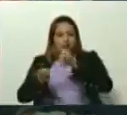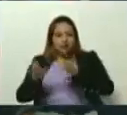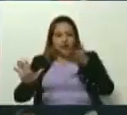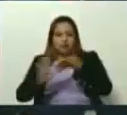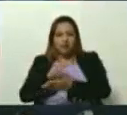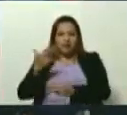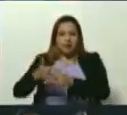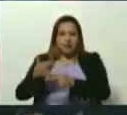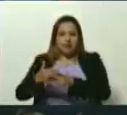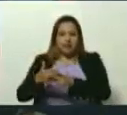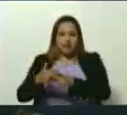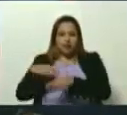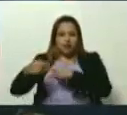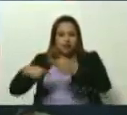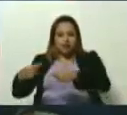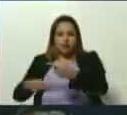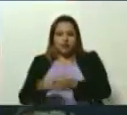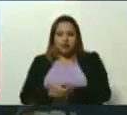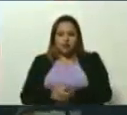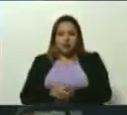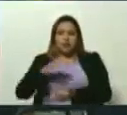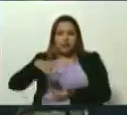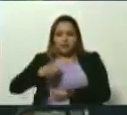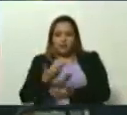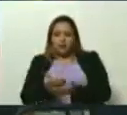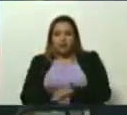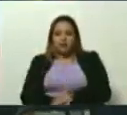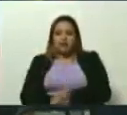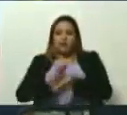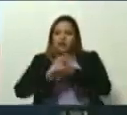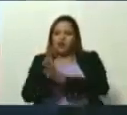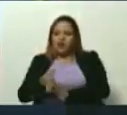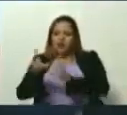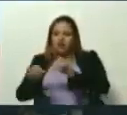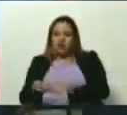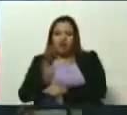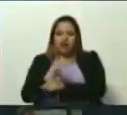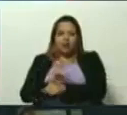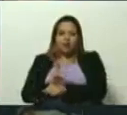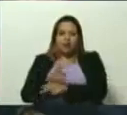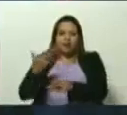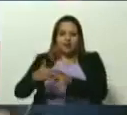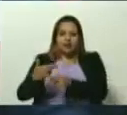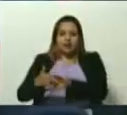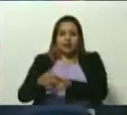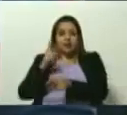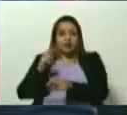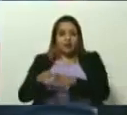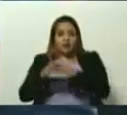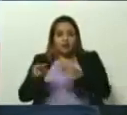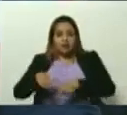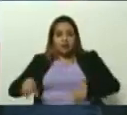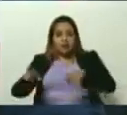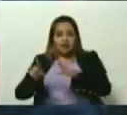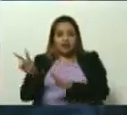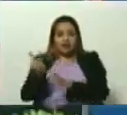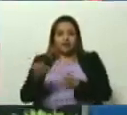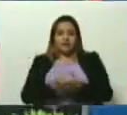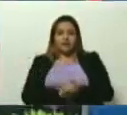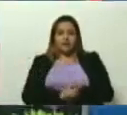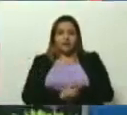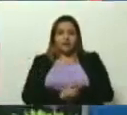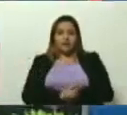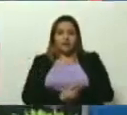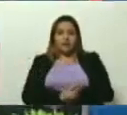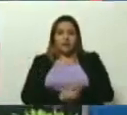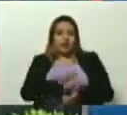riesgo y de daño, para poder mitigar rápidamente, poder llegar a todos los espacios del territorio nacional. Nuestra